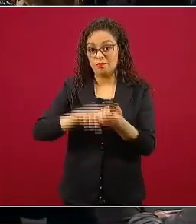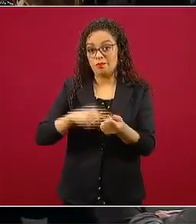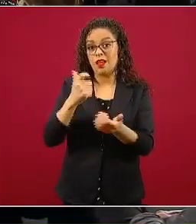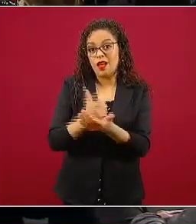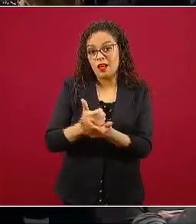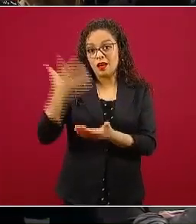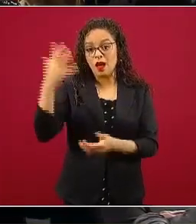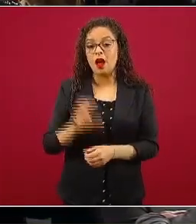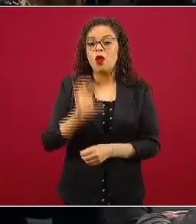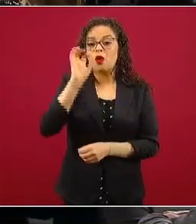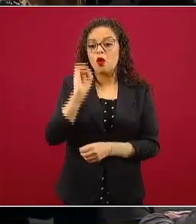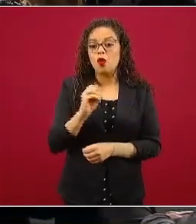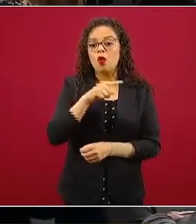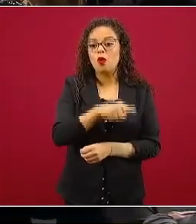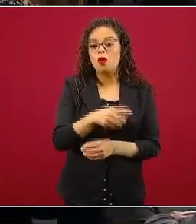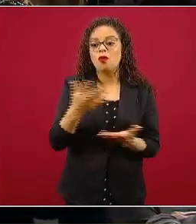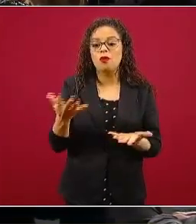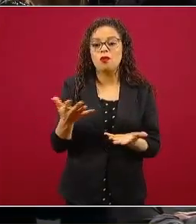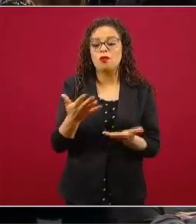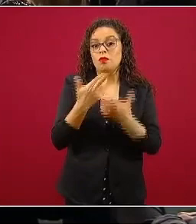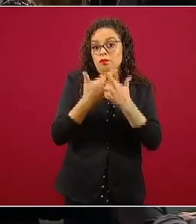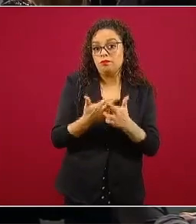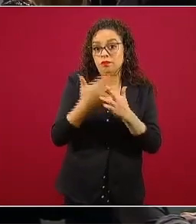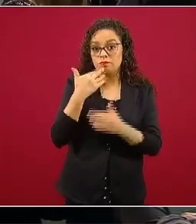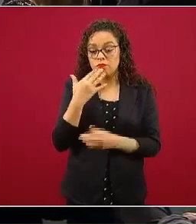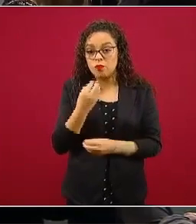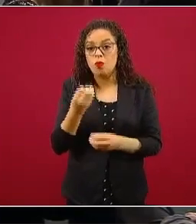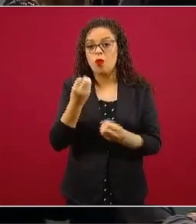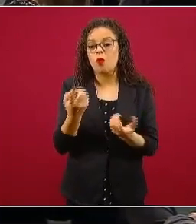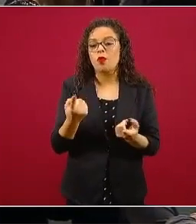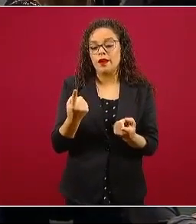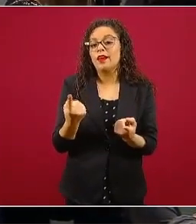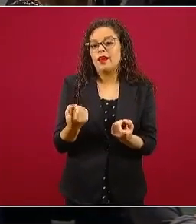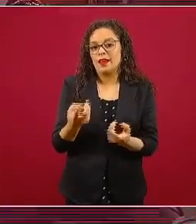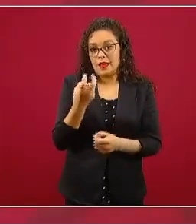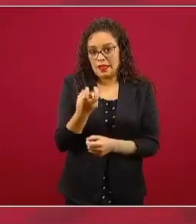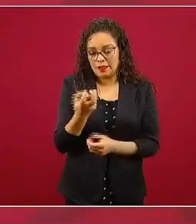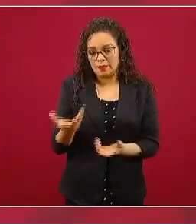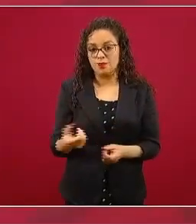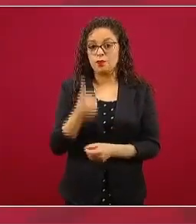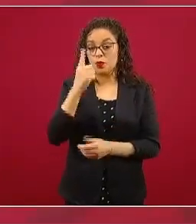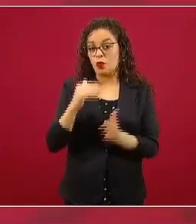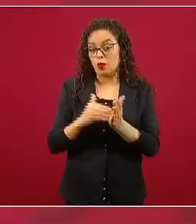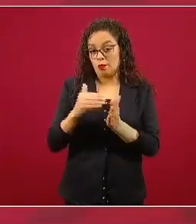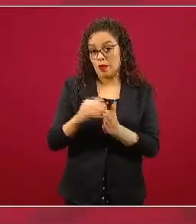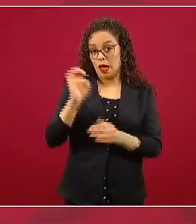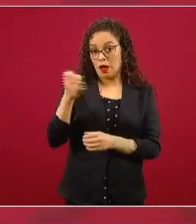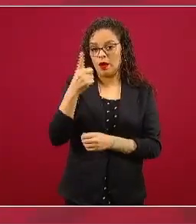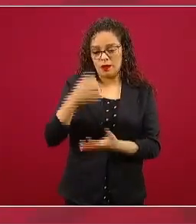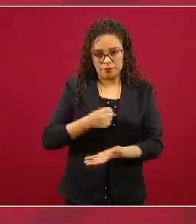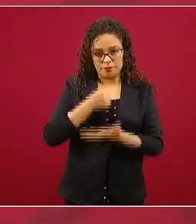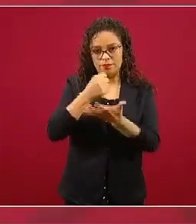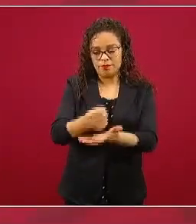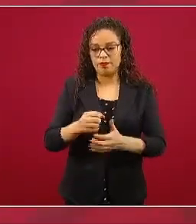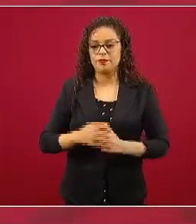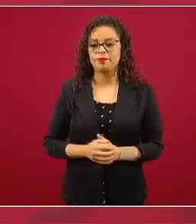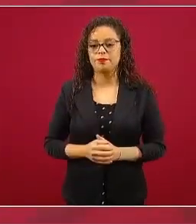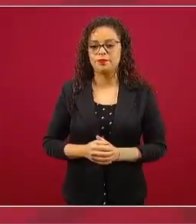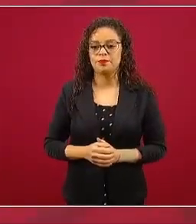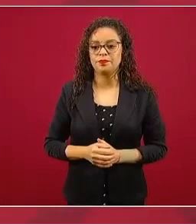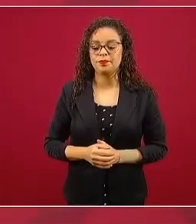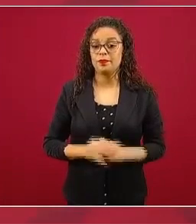disponibilidad. Entonces estamos en ese trabajo. Con 1 millón de euros fue la aportación. Ahora, ¿qué tenemos que hacer respecto a